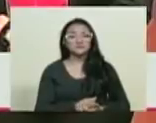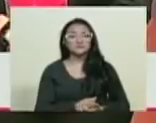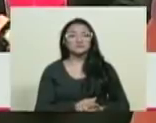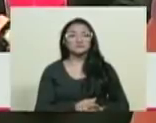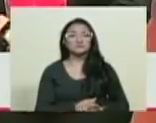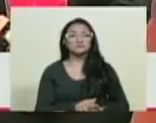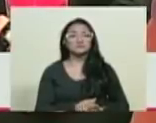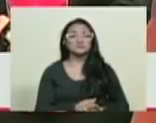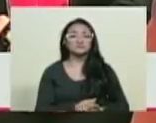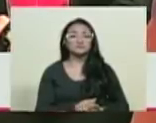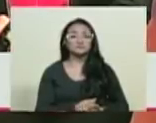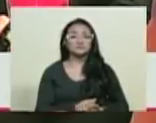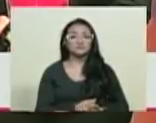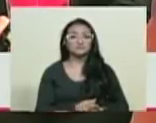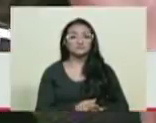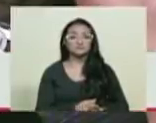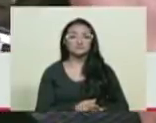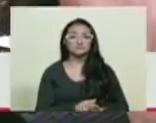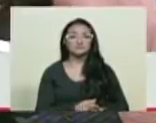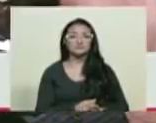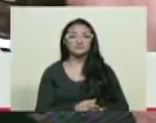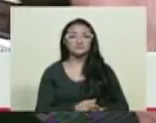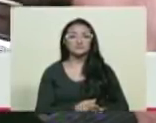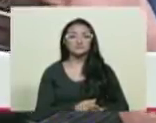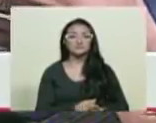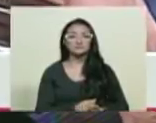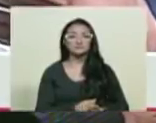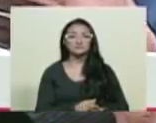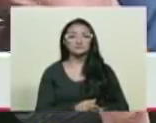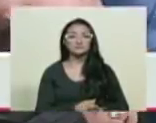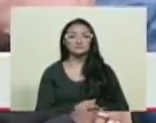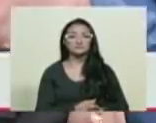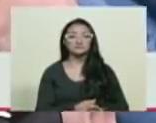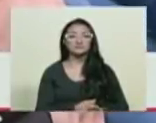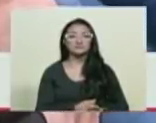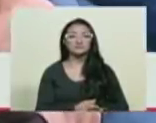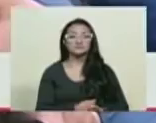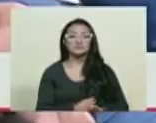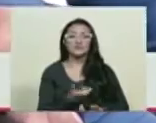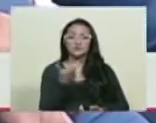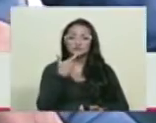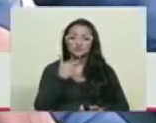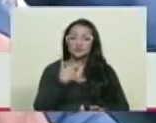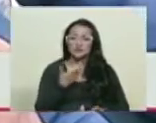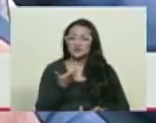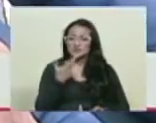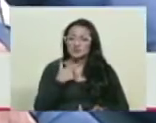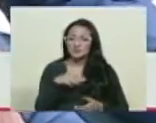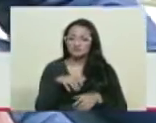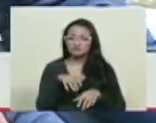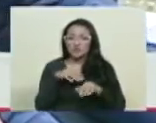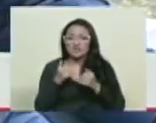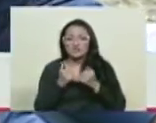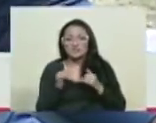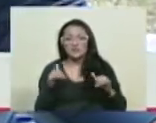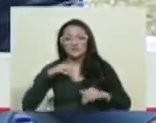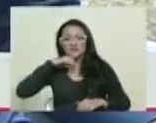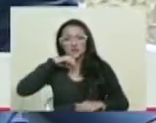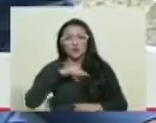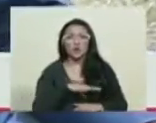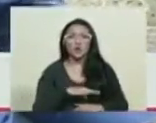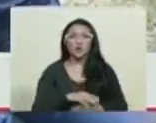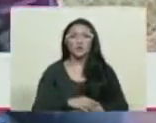y más allá y más allá porque somos la fuerza de la historia de la fuerza de la independencia